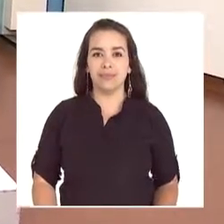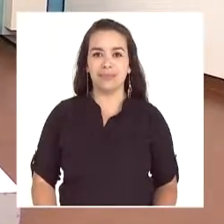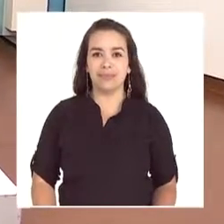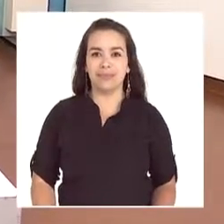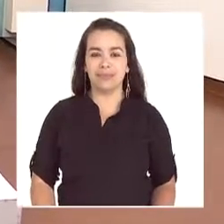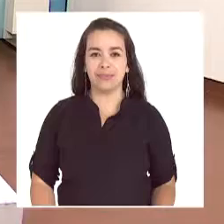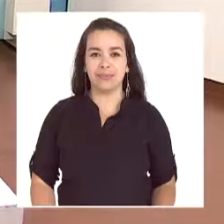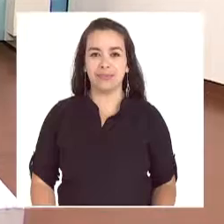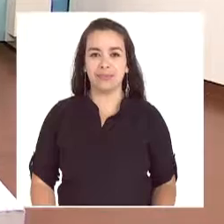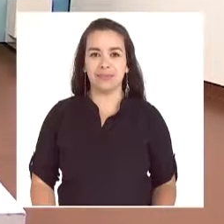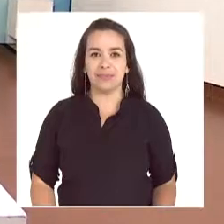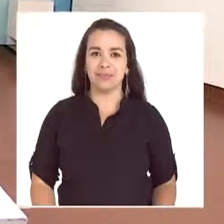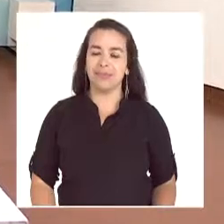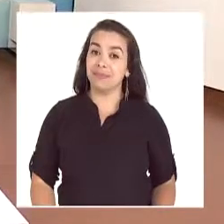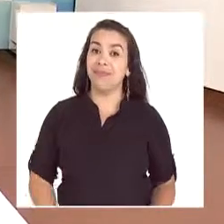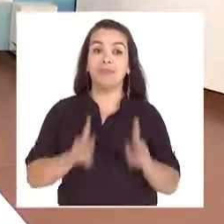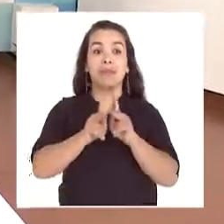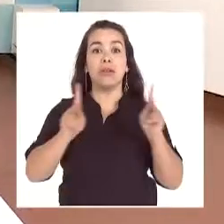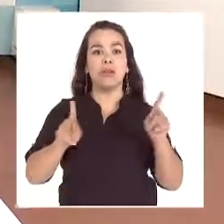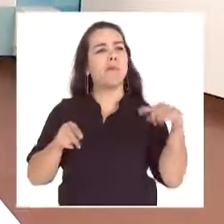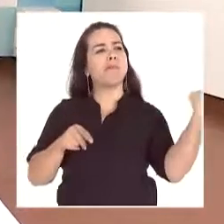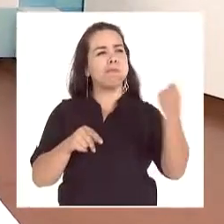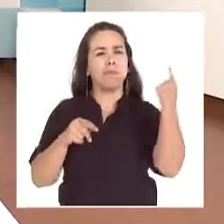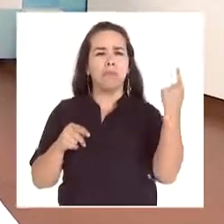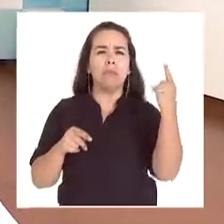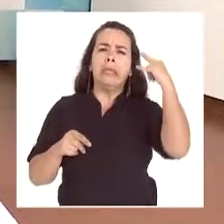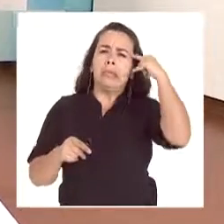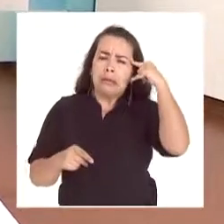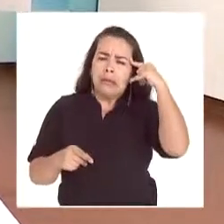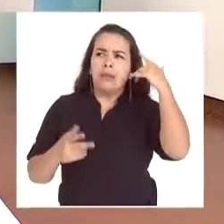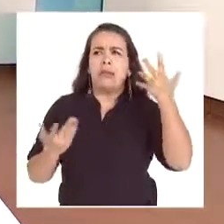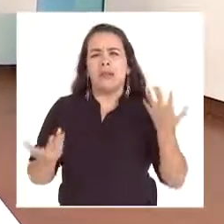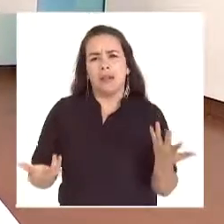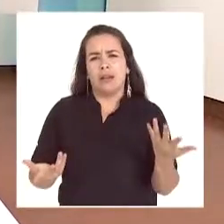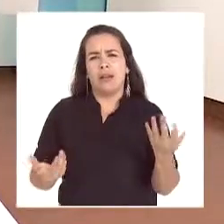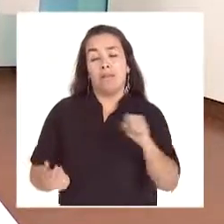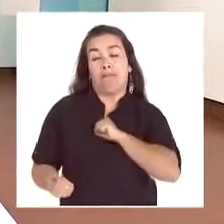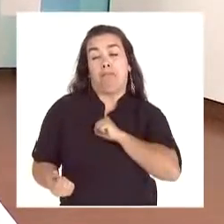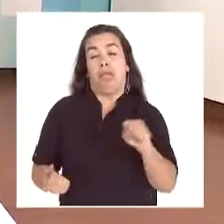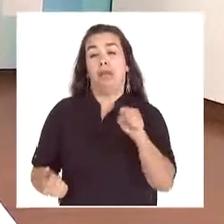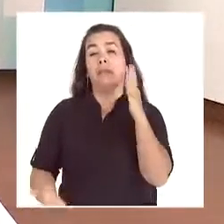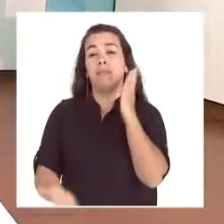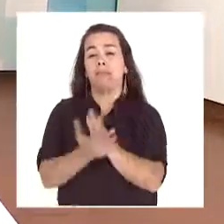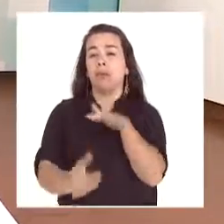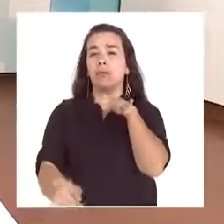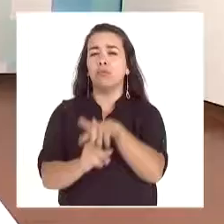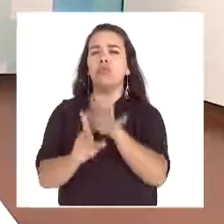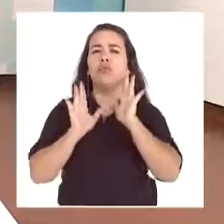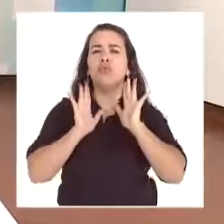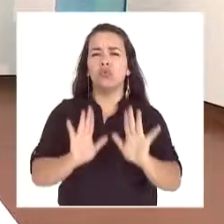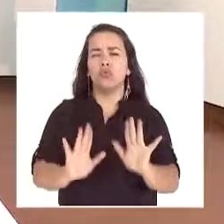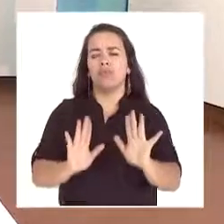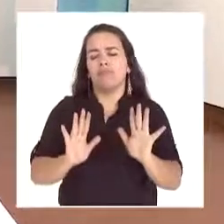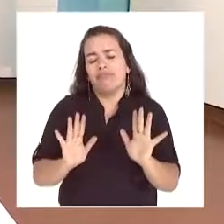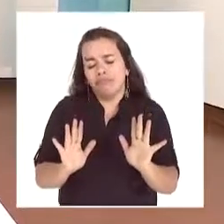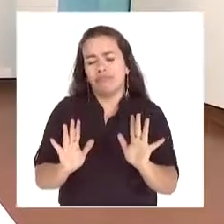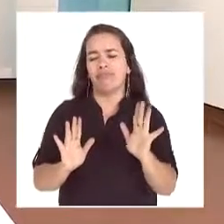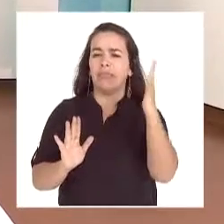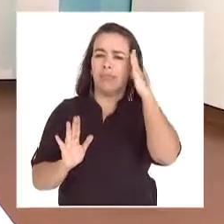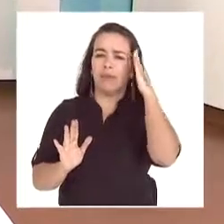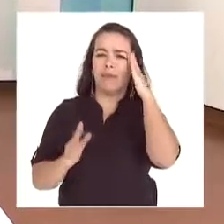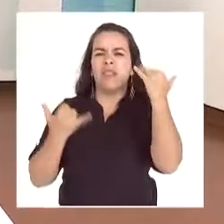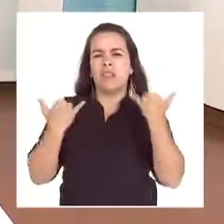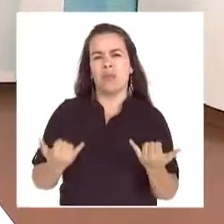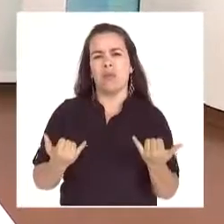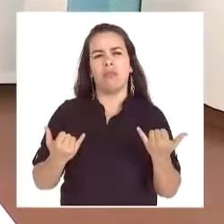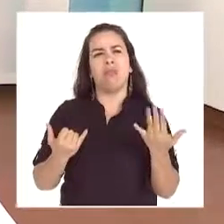Muchas personas creen que el tema del infarto el tema de la aterosclerosis, que ya ahorita quiero,